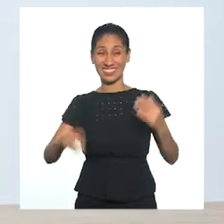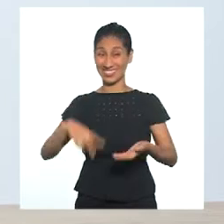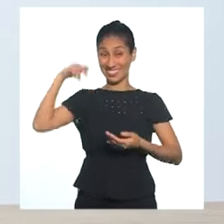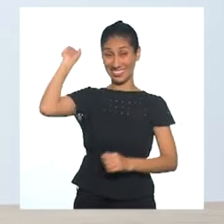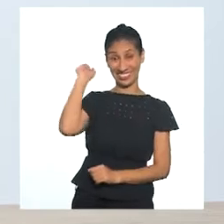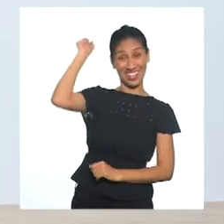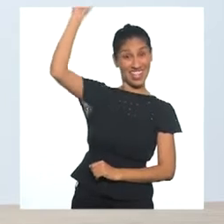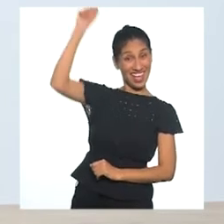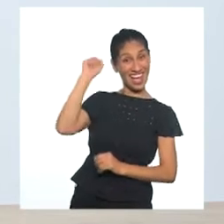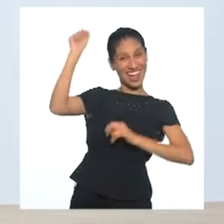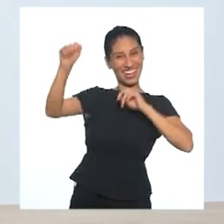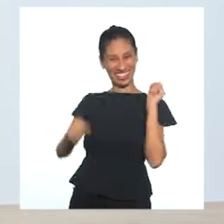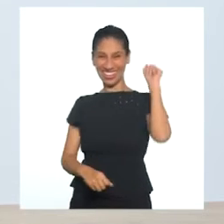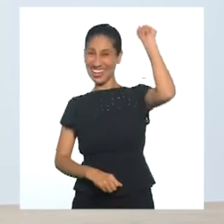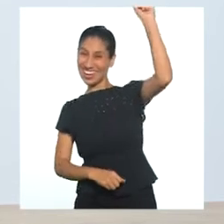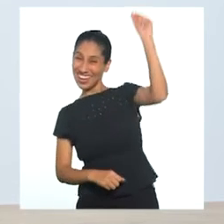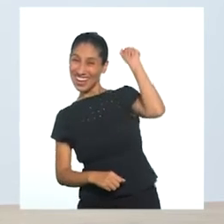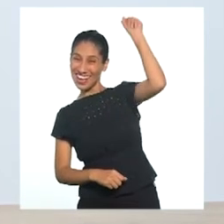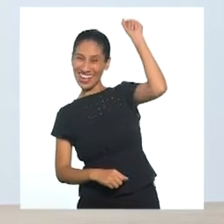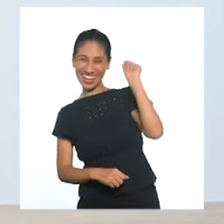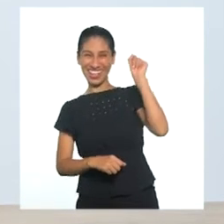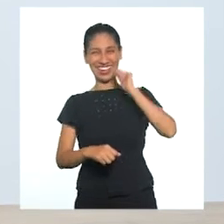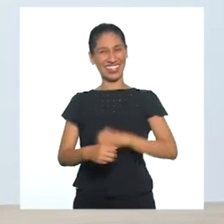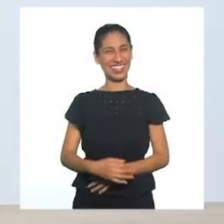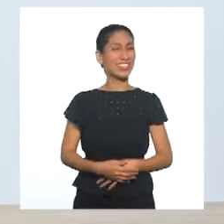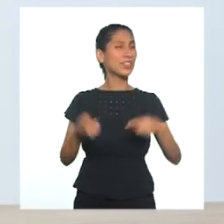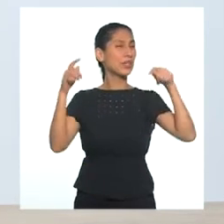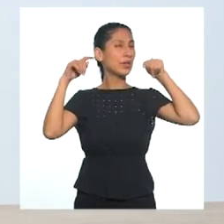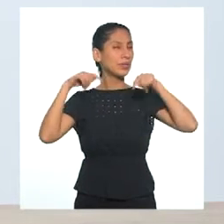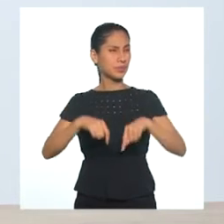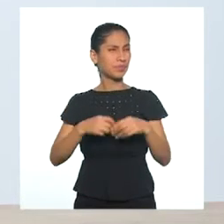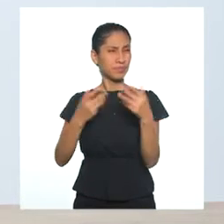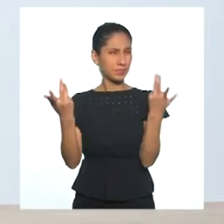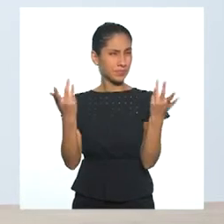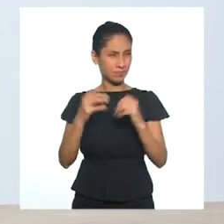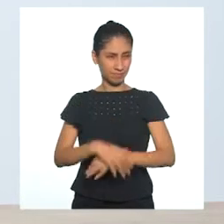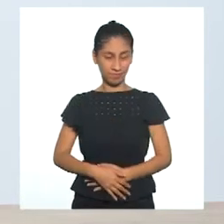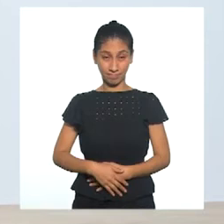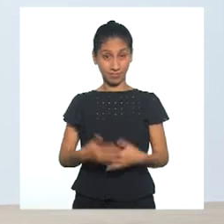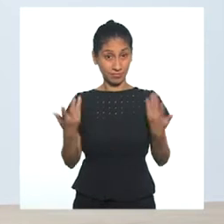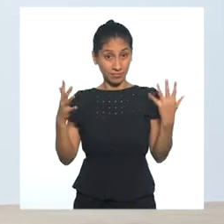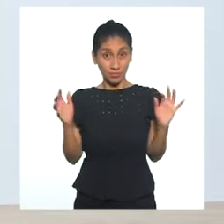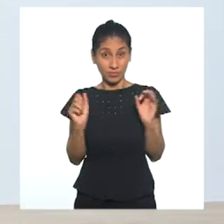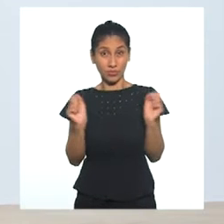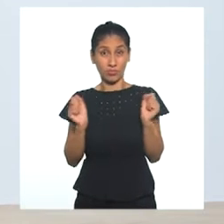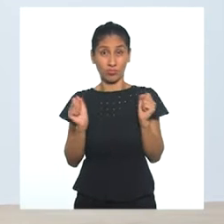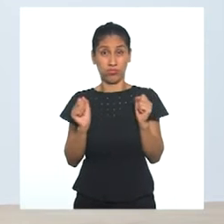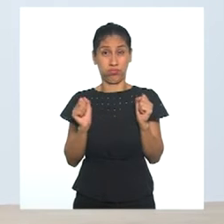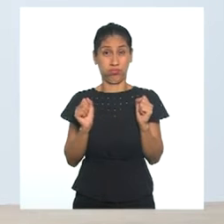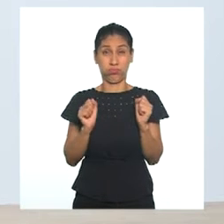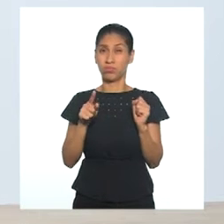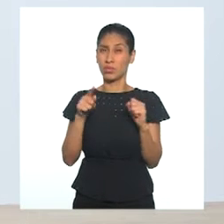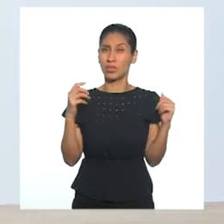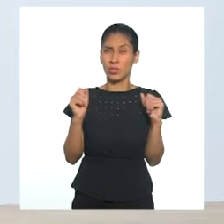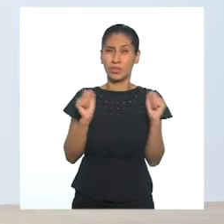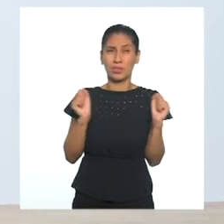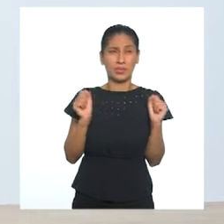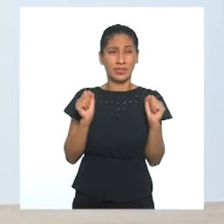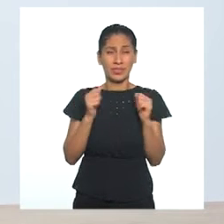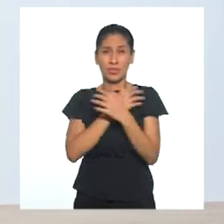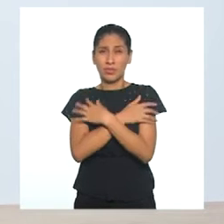saltar. Alegría, alegría. Y ahora tenemos la sensación de frío. ¿Qué hacemos cuando tenemos